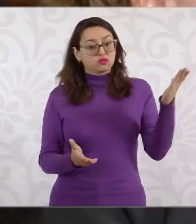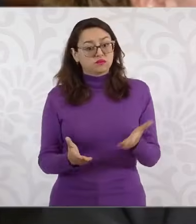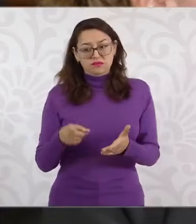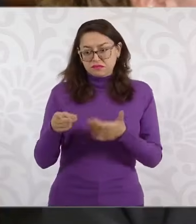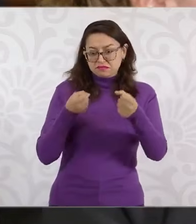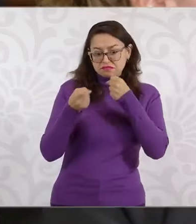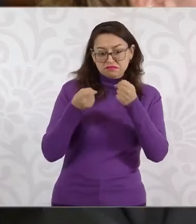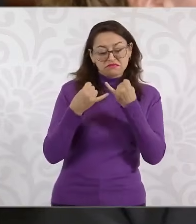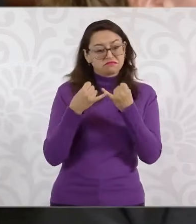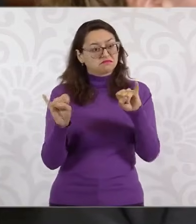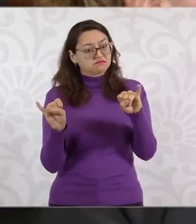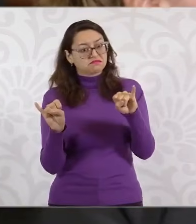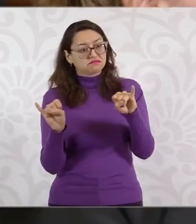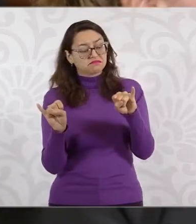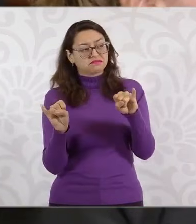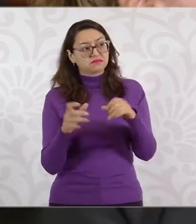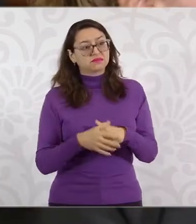pues